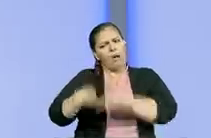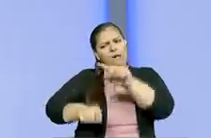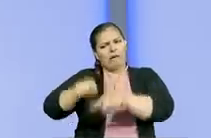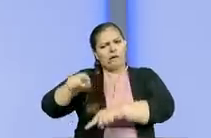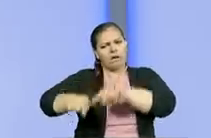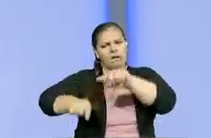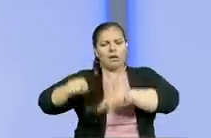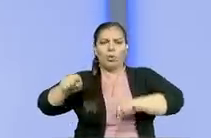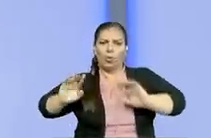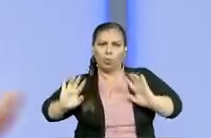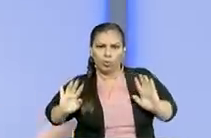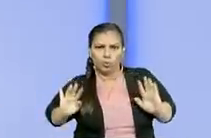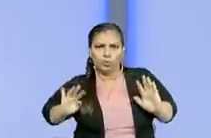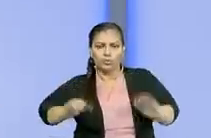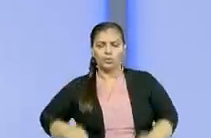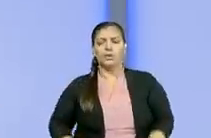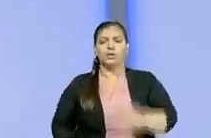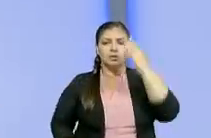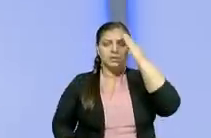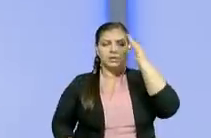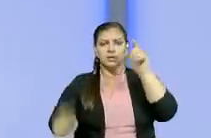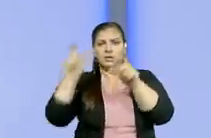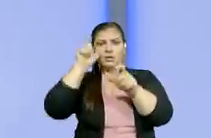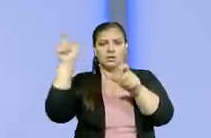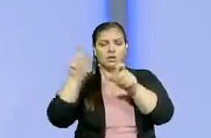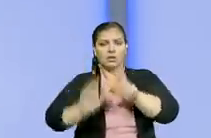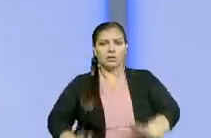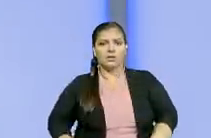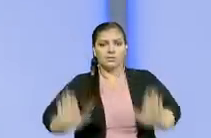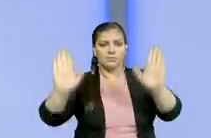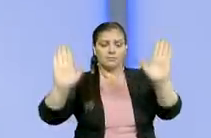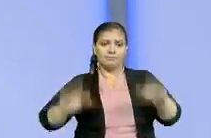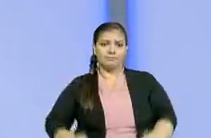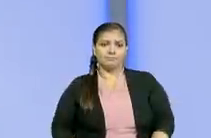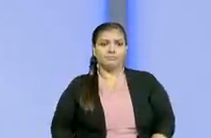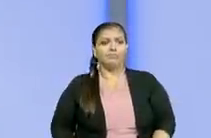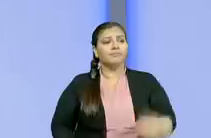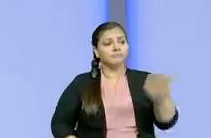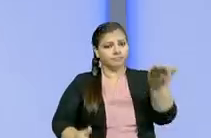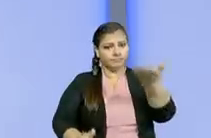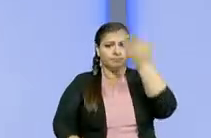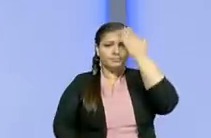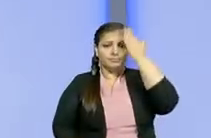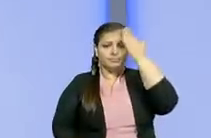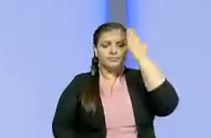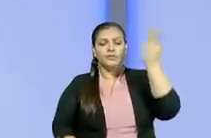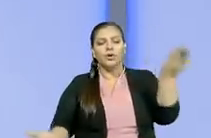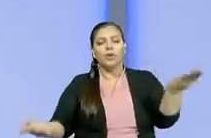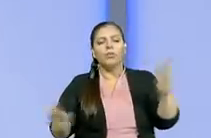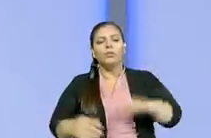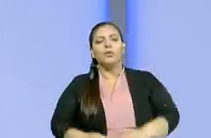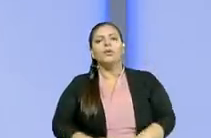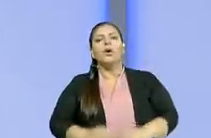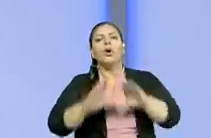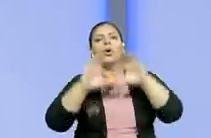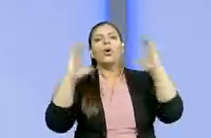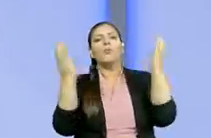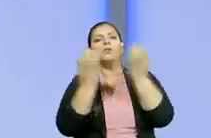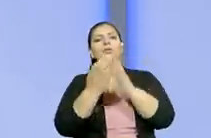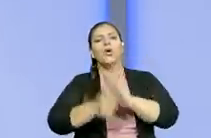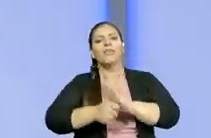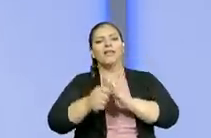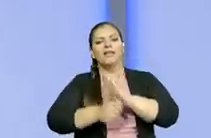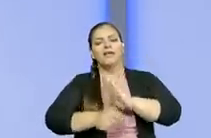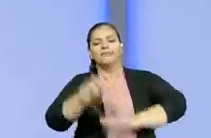bien comenzamos con el tema de la Fiscalía General y otros temas, usted ha visto cómo en la Comisión de Fiscalización se blinda y